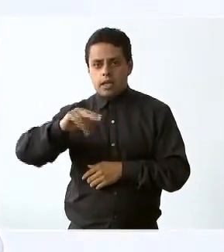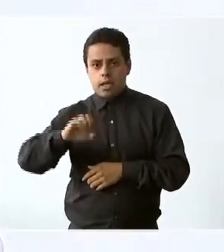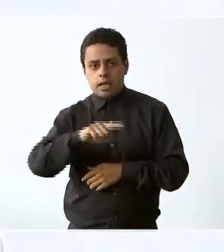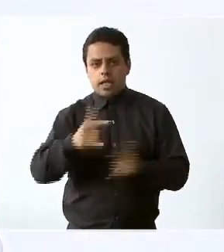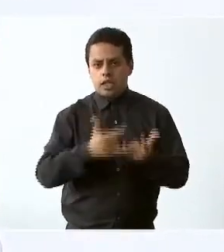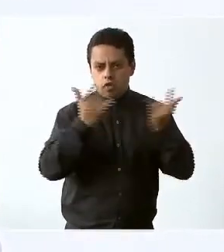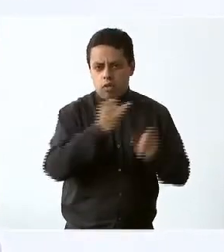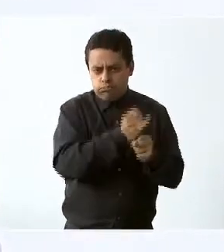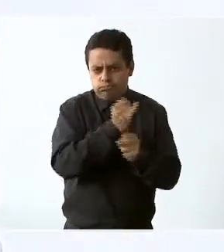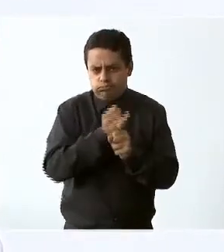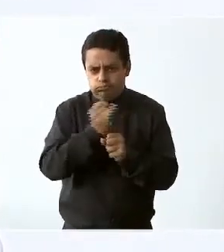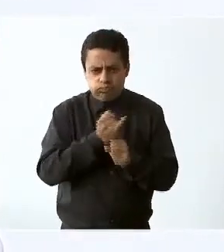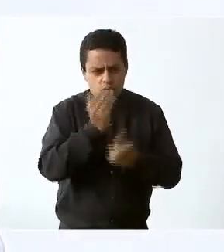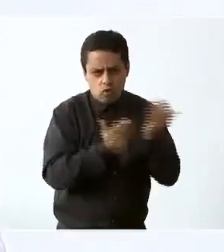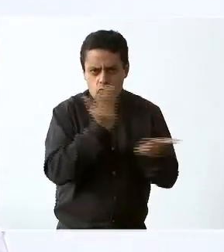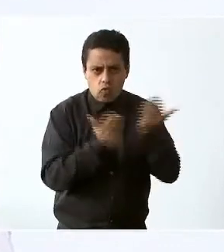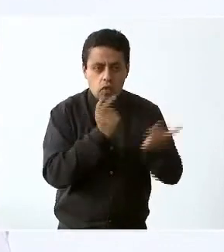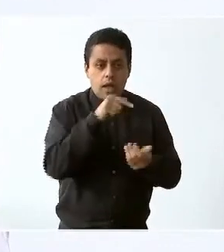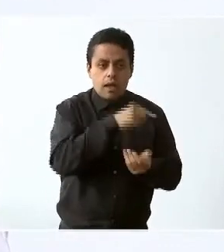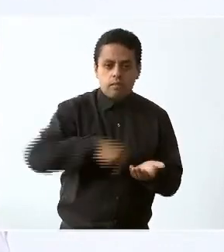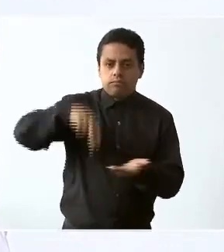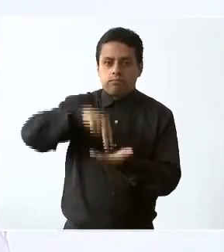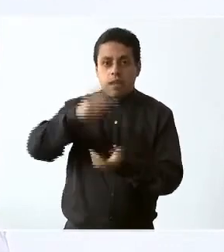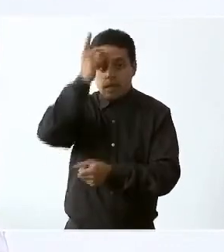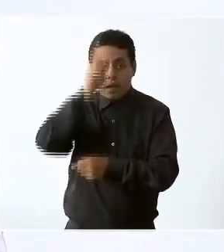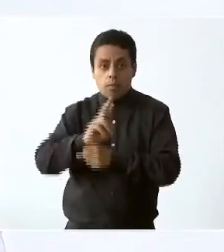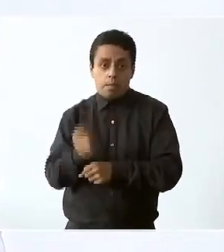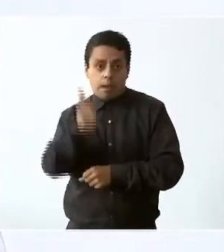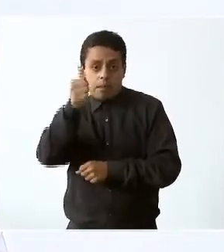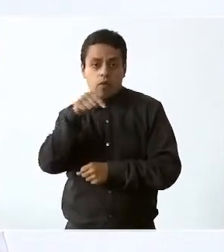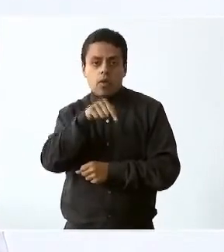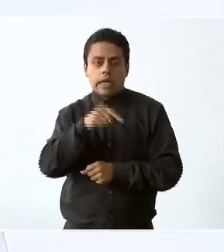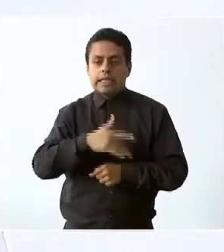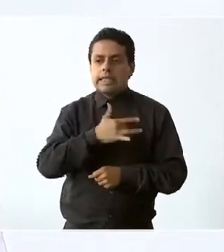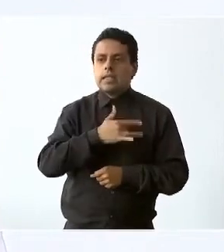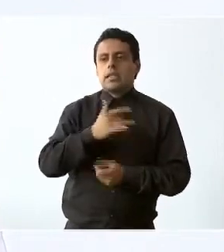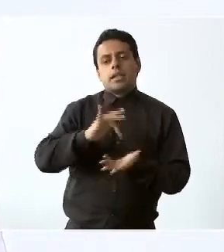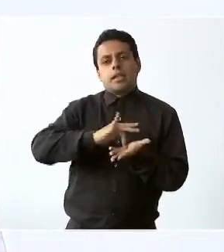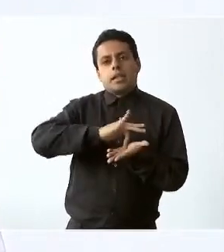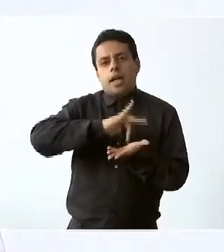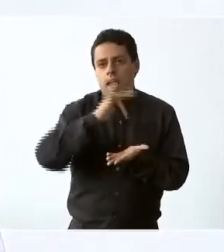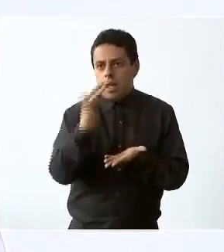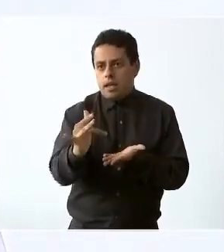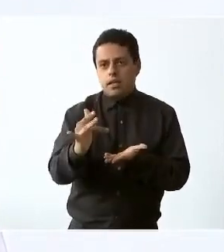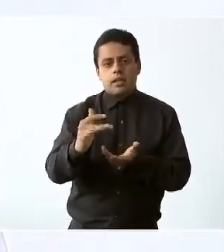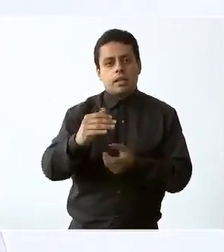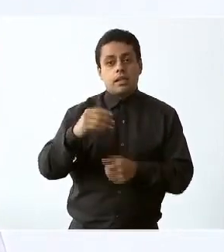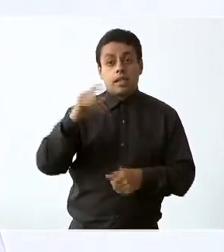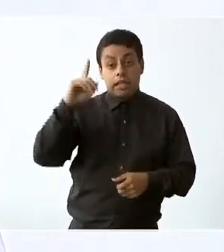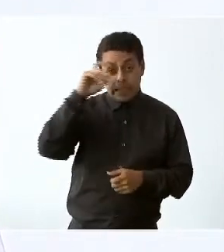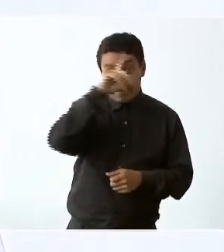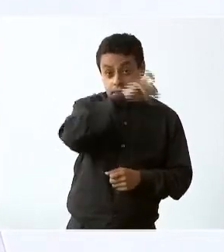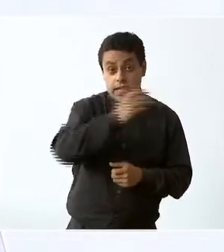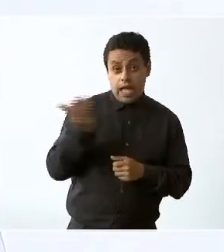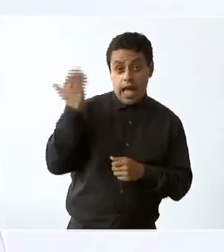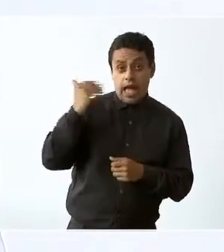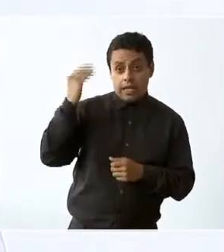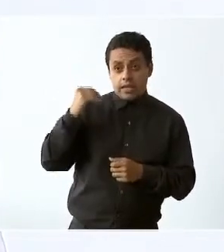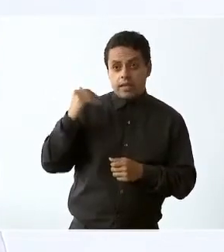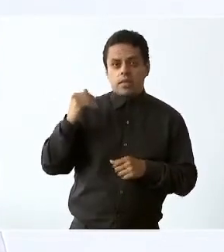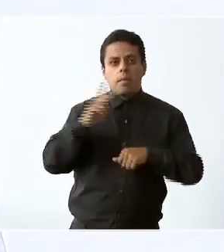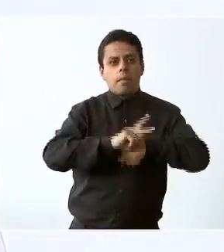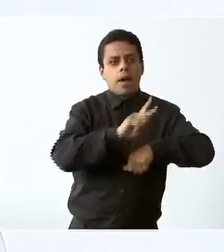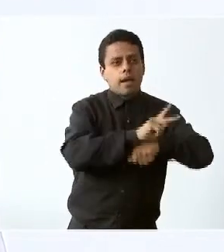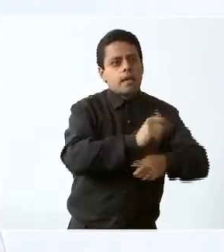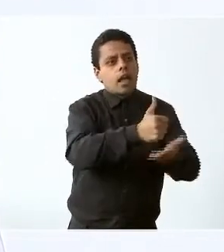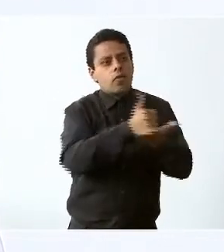el principio supo agradecer la ayuda recibida en momentos muy difíciles por los